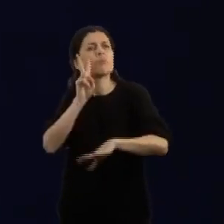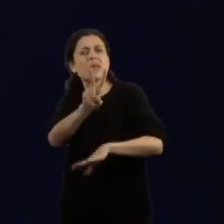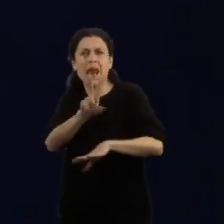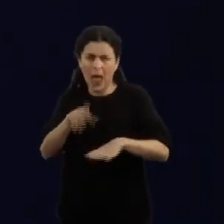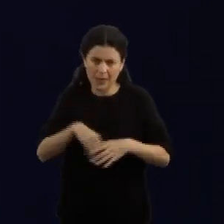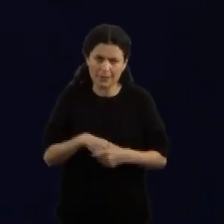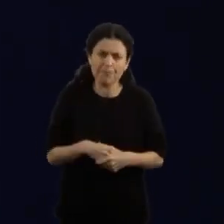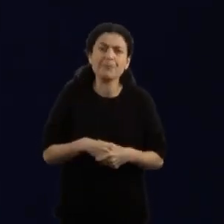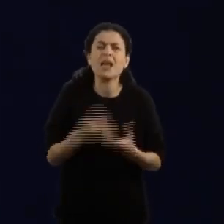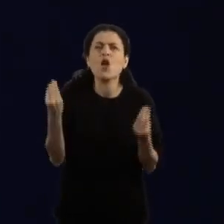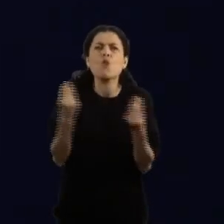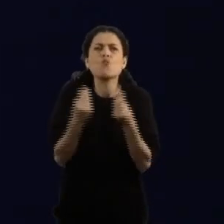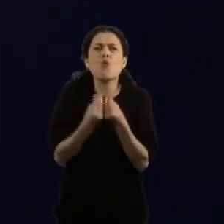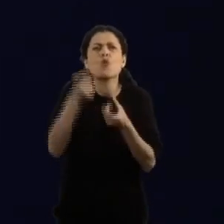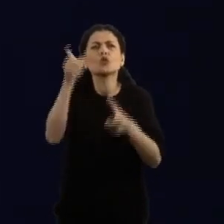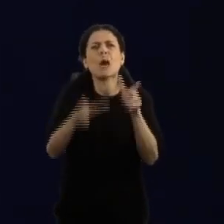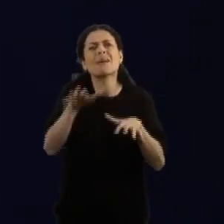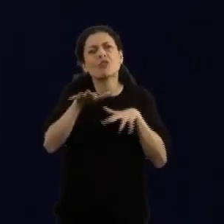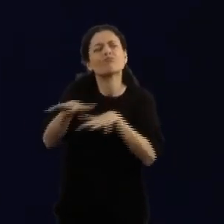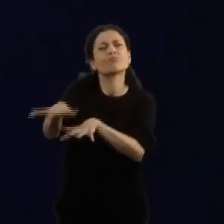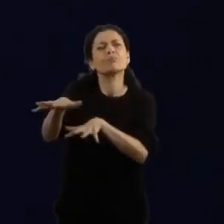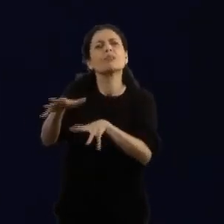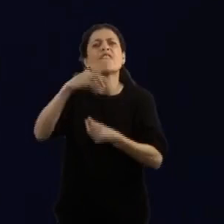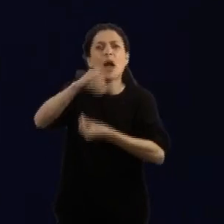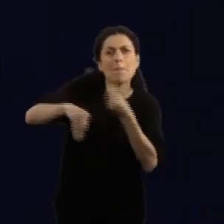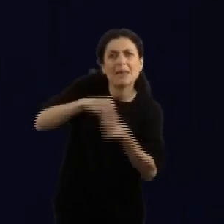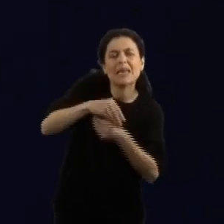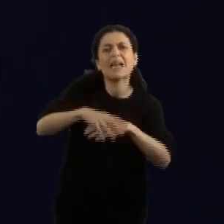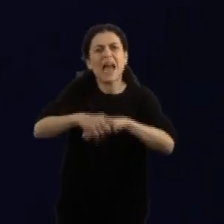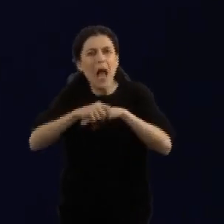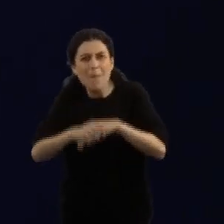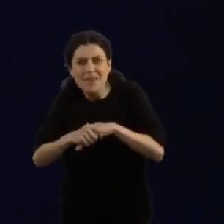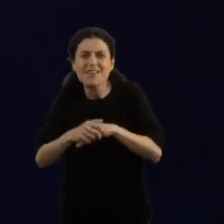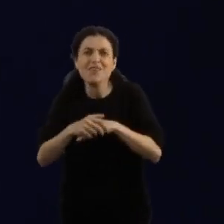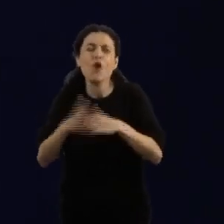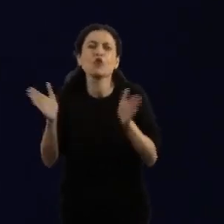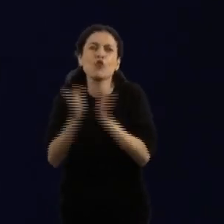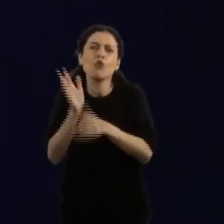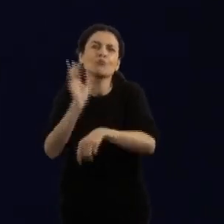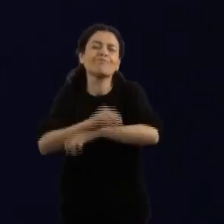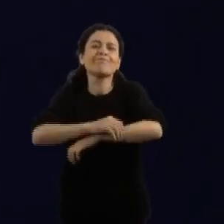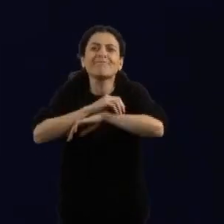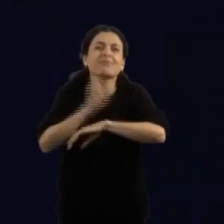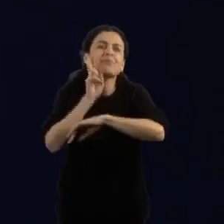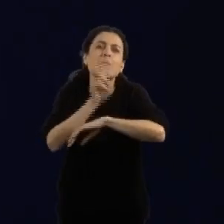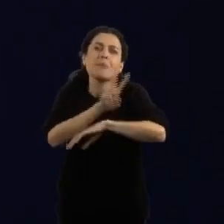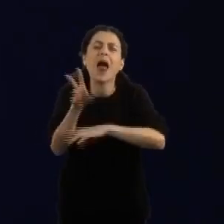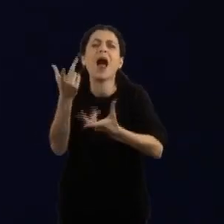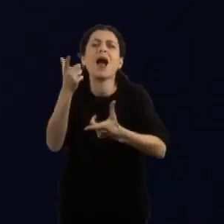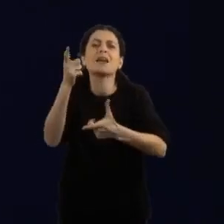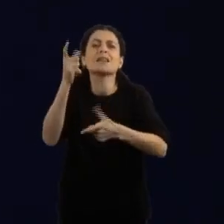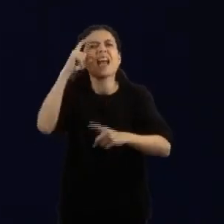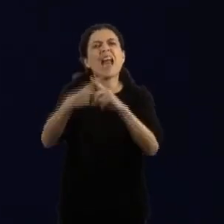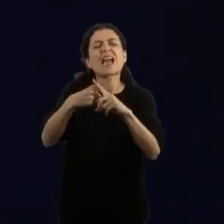Donde acudieron miles de personas, allí familias, amigos, pudieron ver desfilar a los veteranos de guerra de Malvinas y a